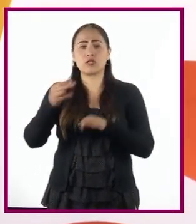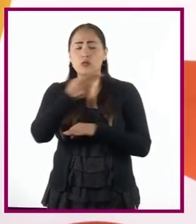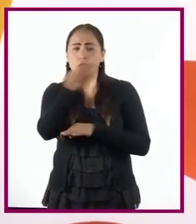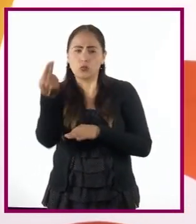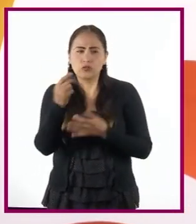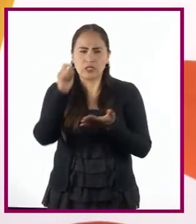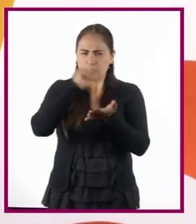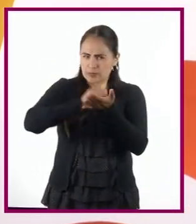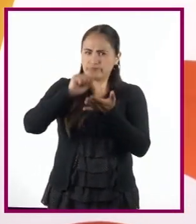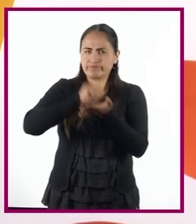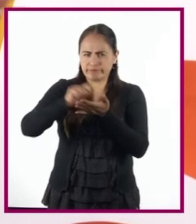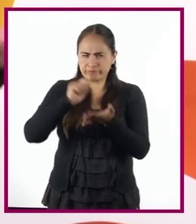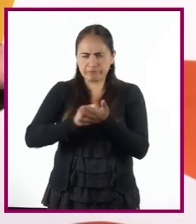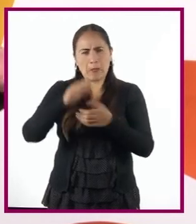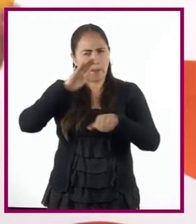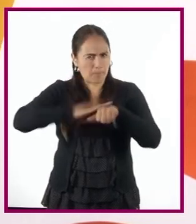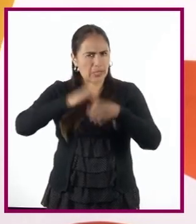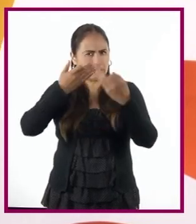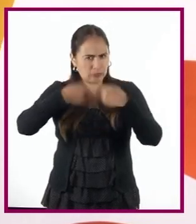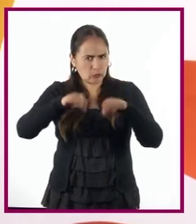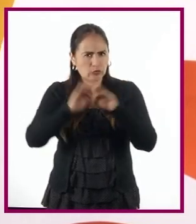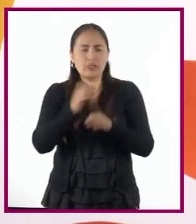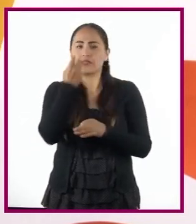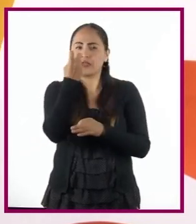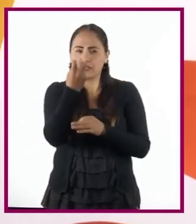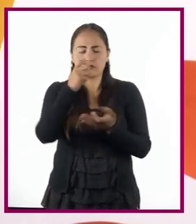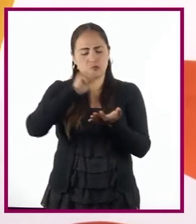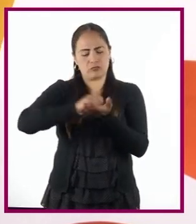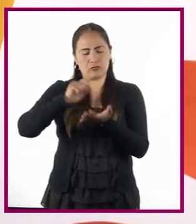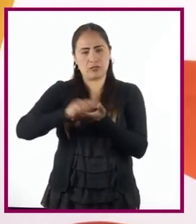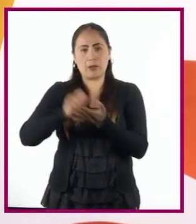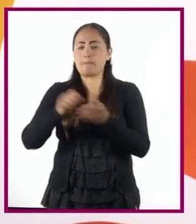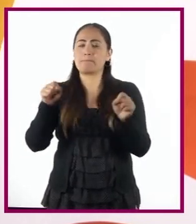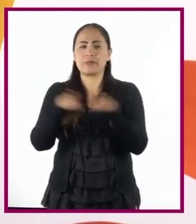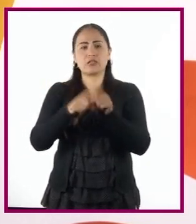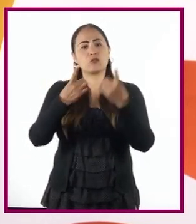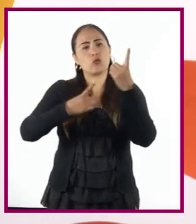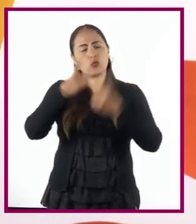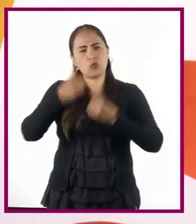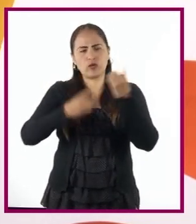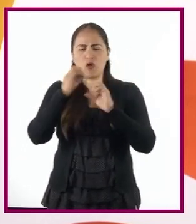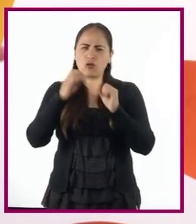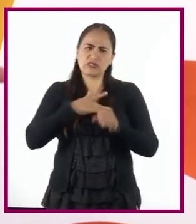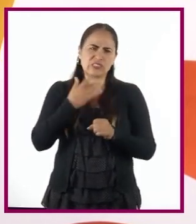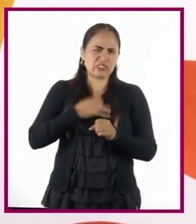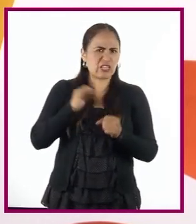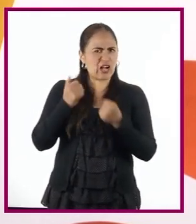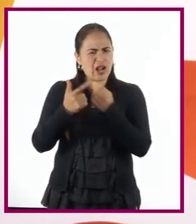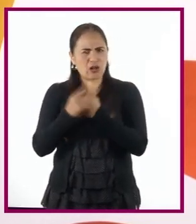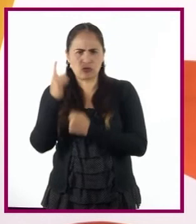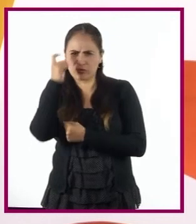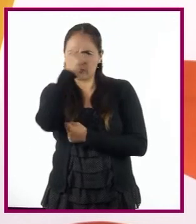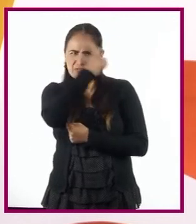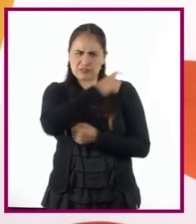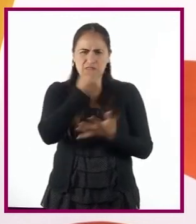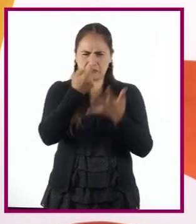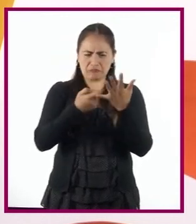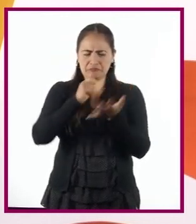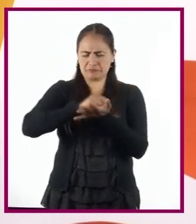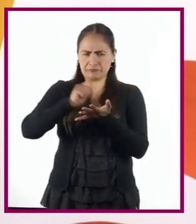los aspectos que consideren más relevantes, así como de las dudas o inquietudes que les vayan surgiendo, para